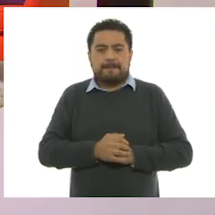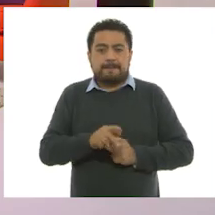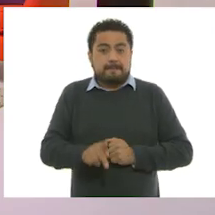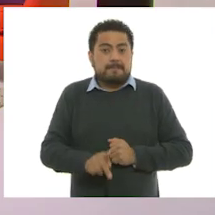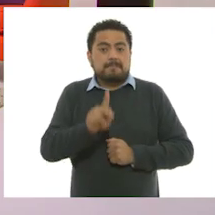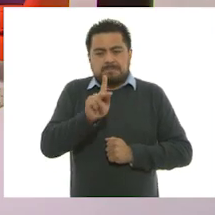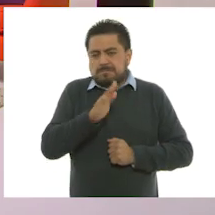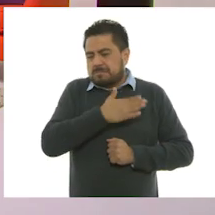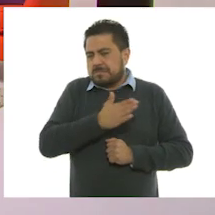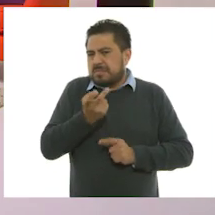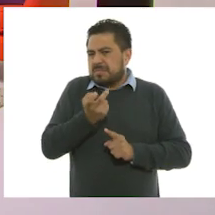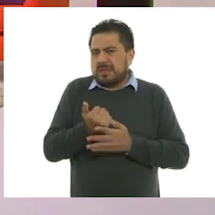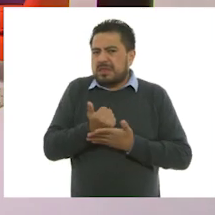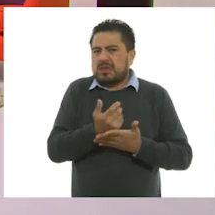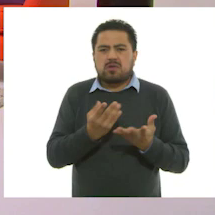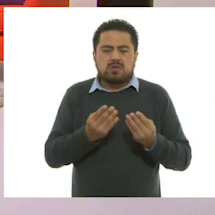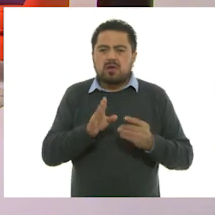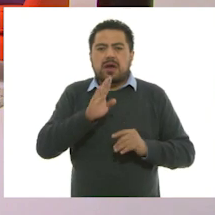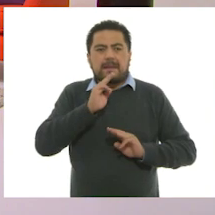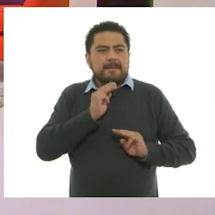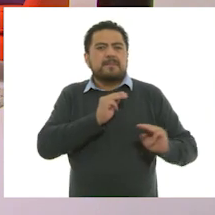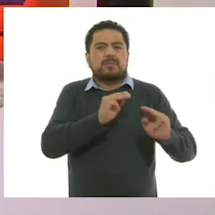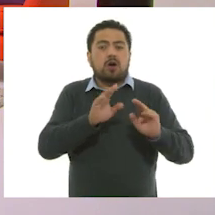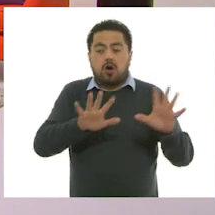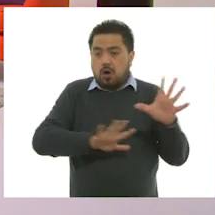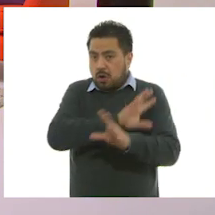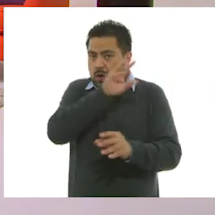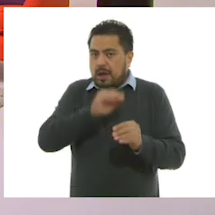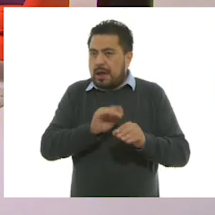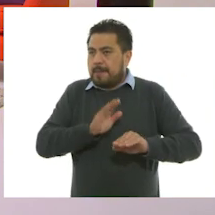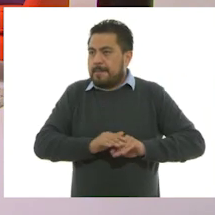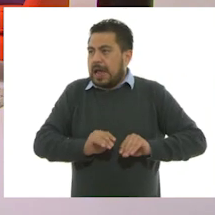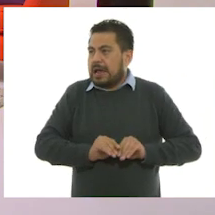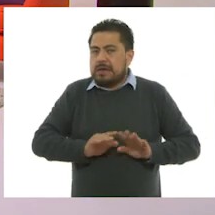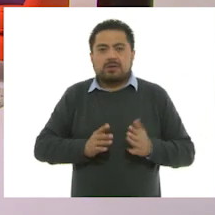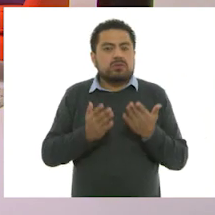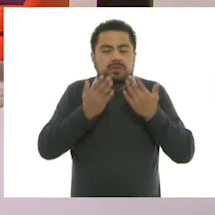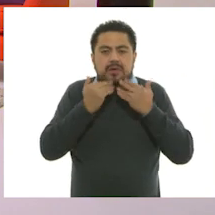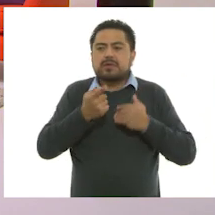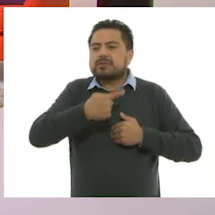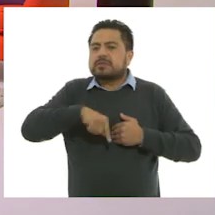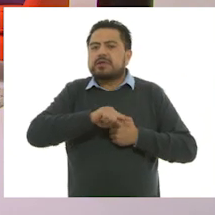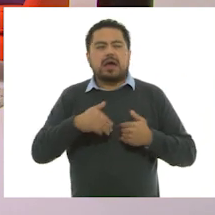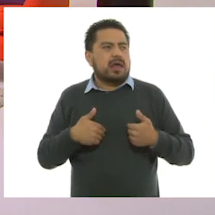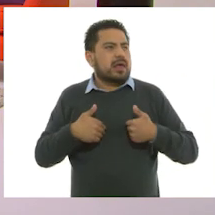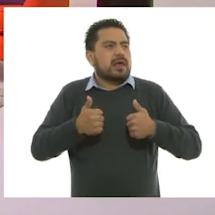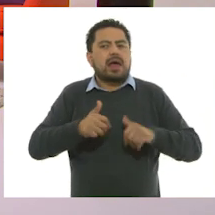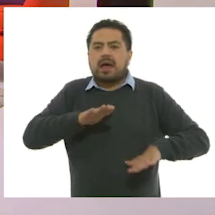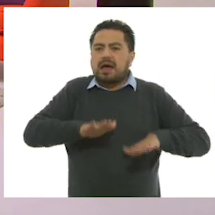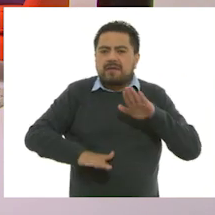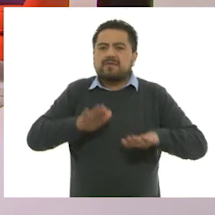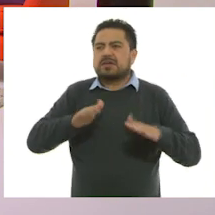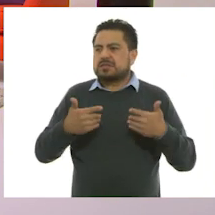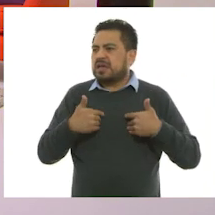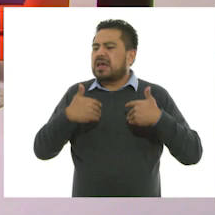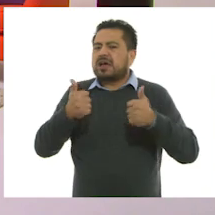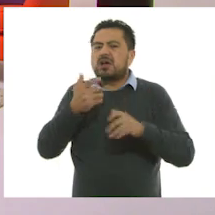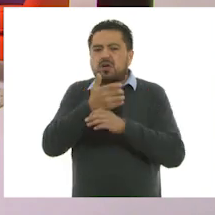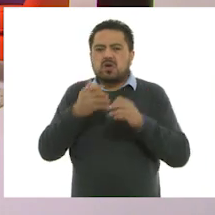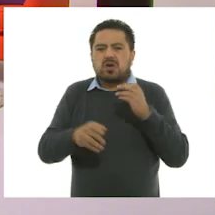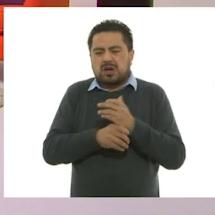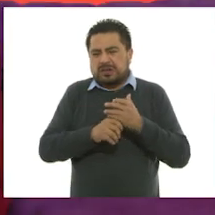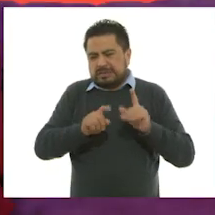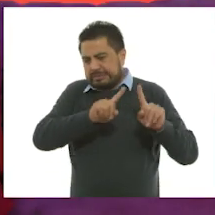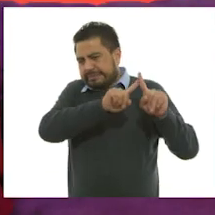Pero bueno, eso no ayuda mucho, el mensaje no es totalmente claro. Vamos entendiendo y a veces entendemos unas cosas por